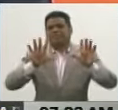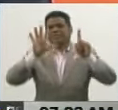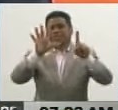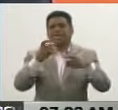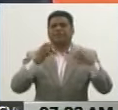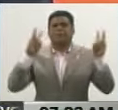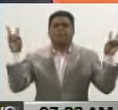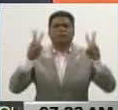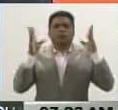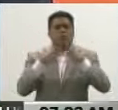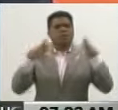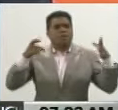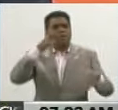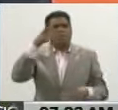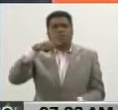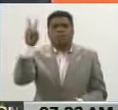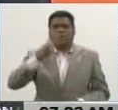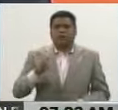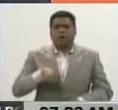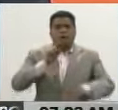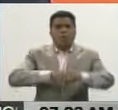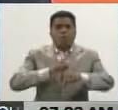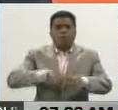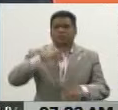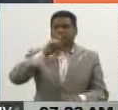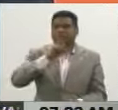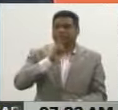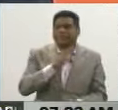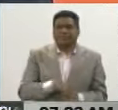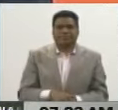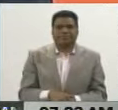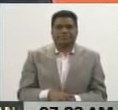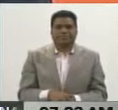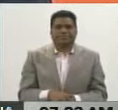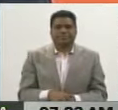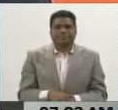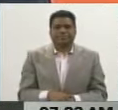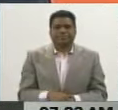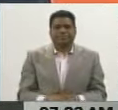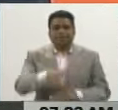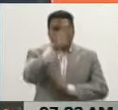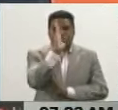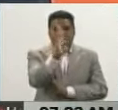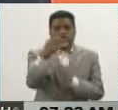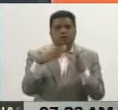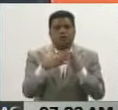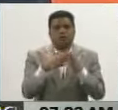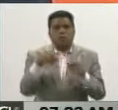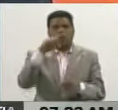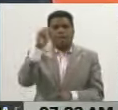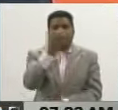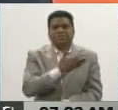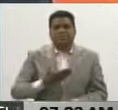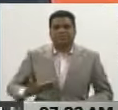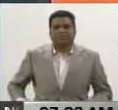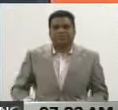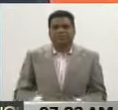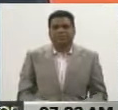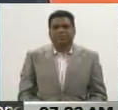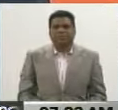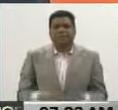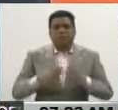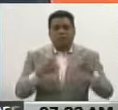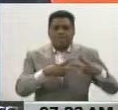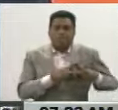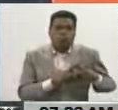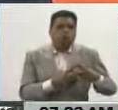de Venezuela en un momento de dificultades, ¿no? La orientación del presidente Nicolás Maduro, la voluntad del